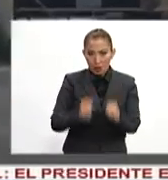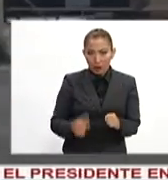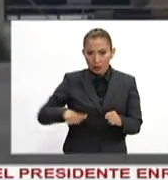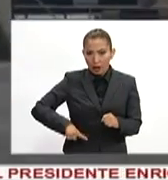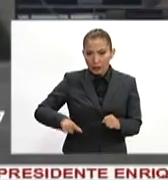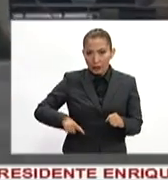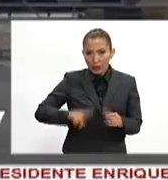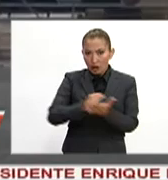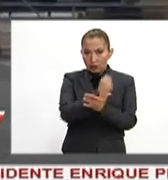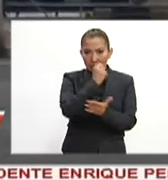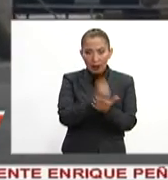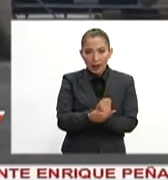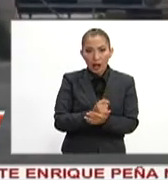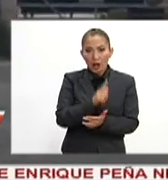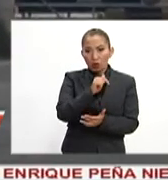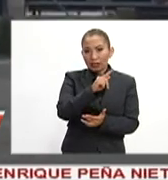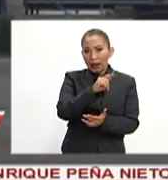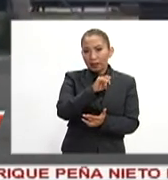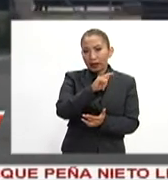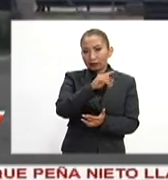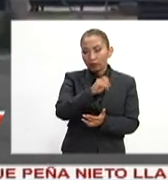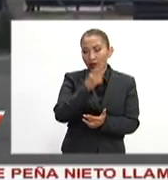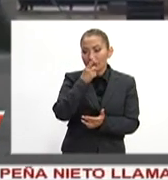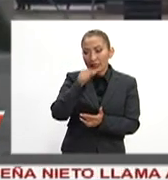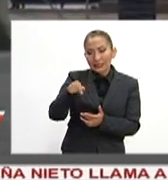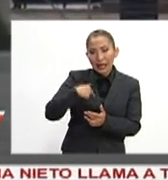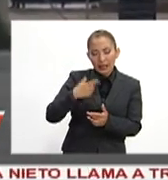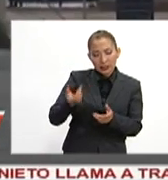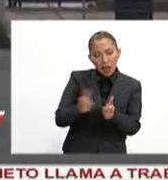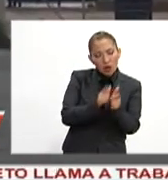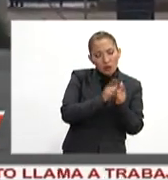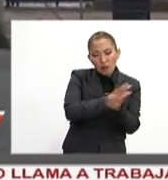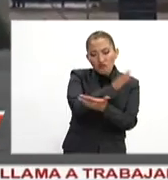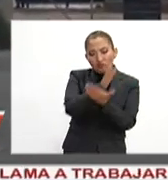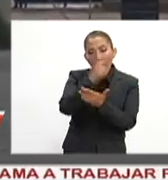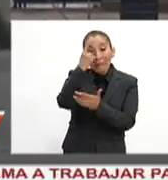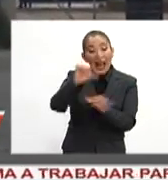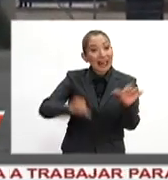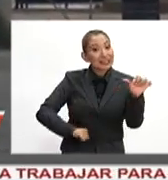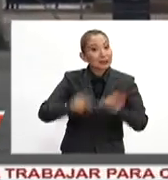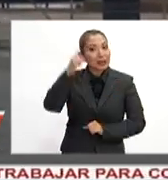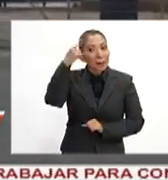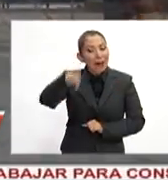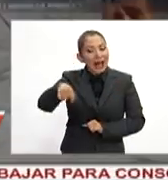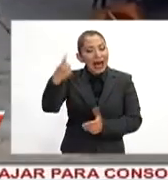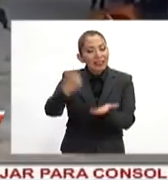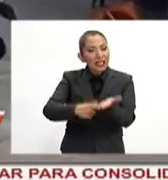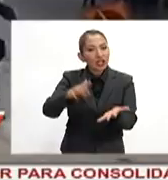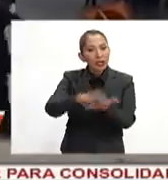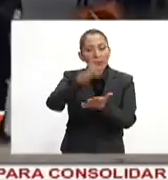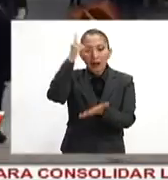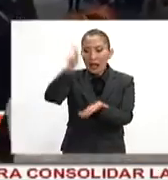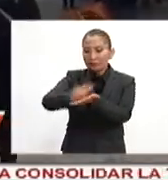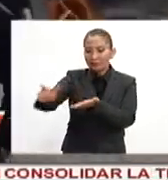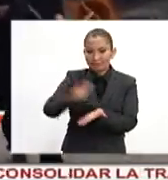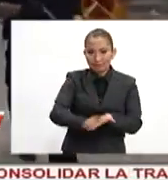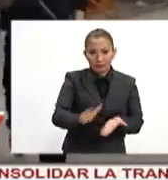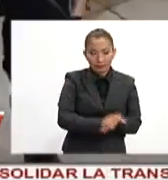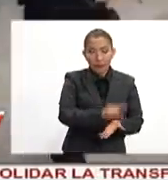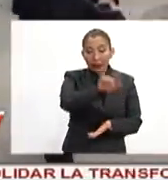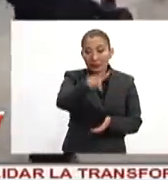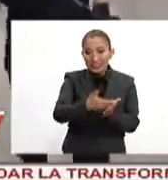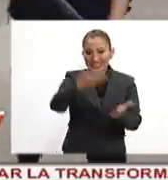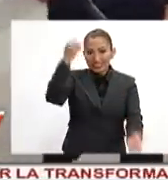del gobierno de Tamaulipas, Luis Alberto Rodríguez, dicho operativo era parte de una serie de acciones realizadas en ese penal para limpiarlo, luego